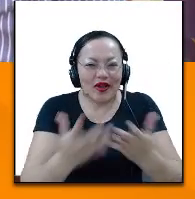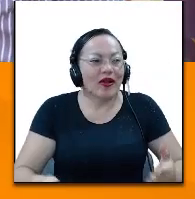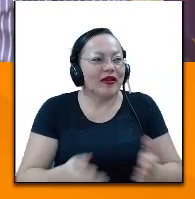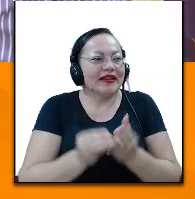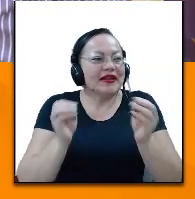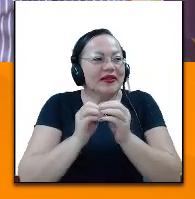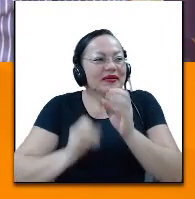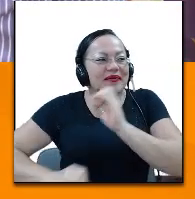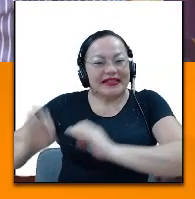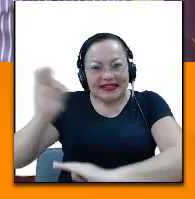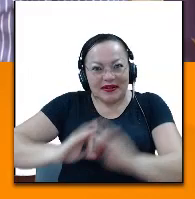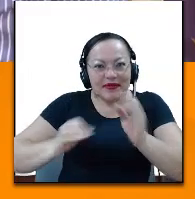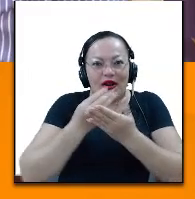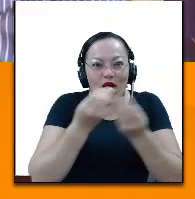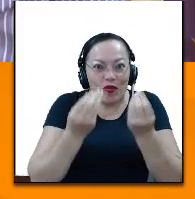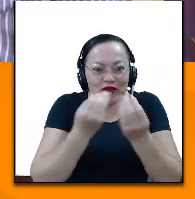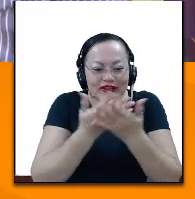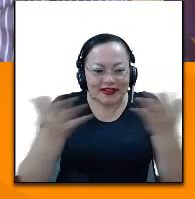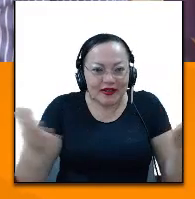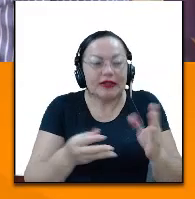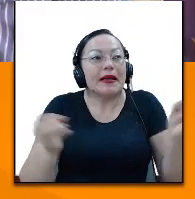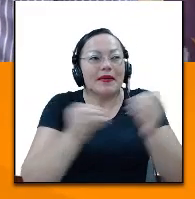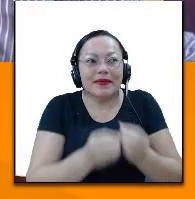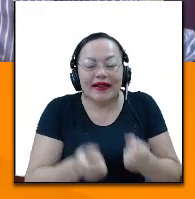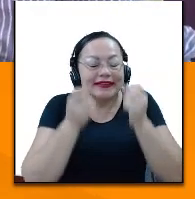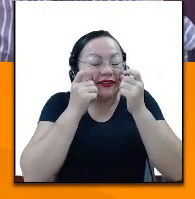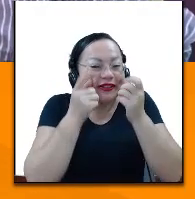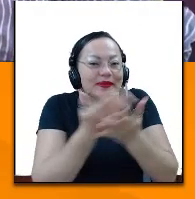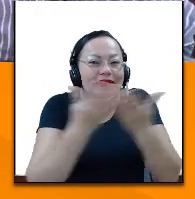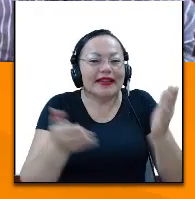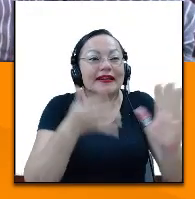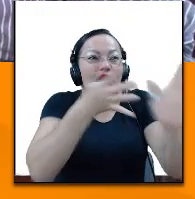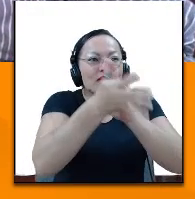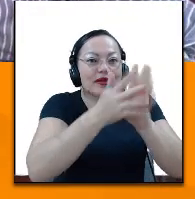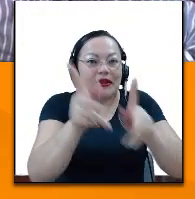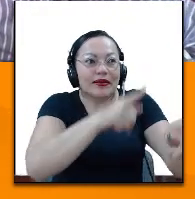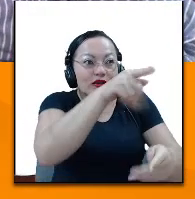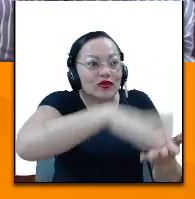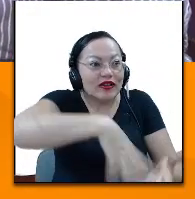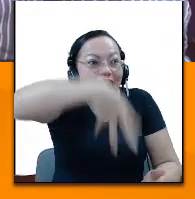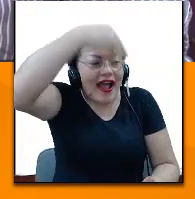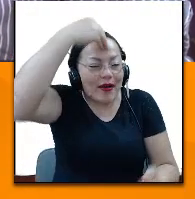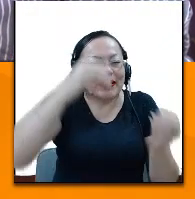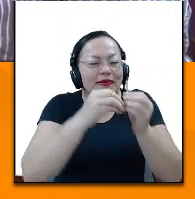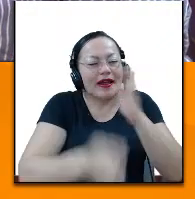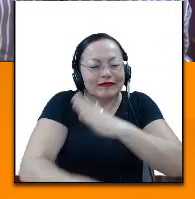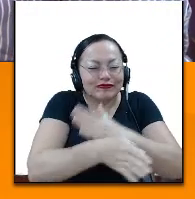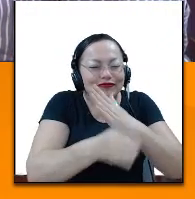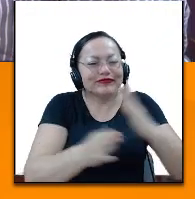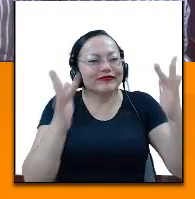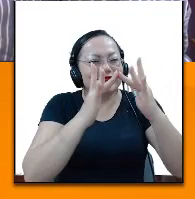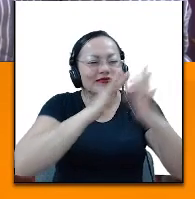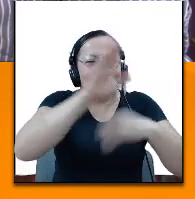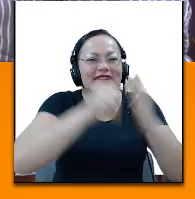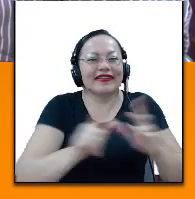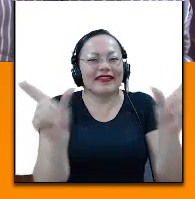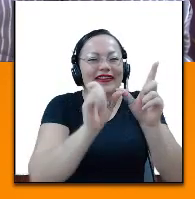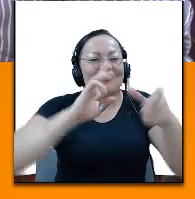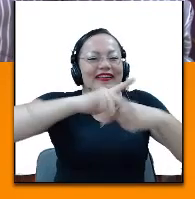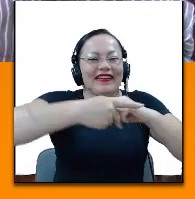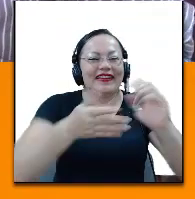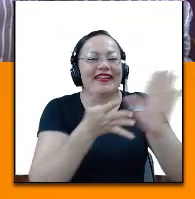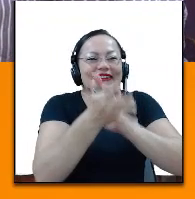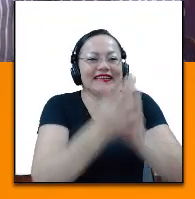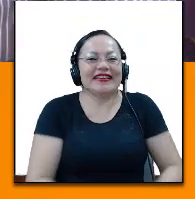preparada para el día de hoy. Yo también tendré otras cosas más para contarles a nuestros televidentes y que sigan pegaditos a nuestra señal del canal